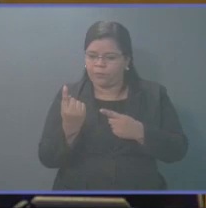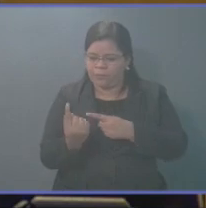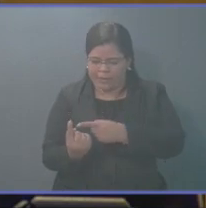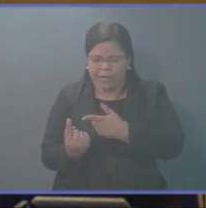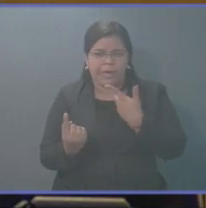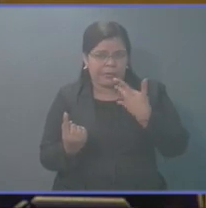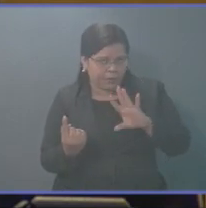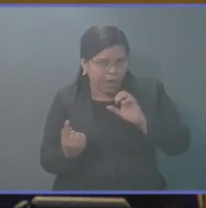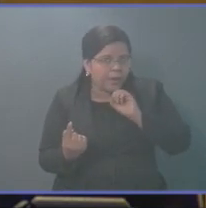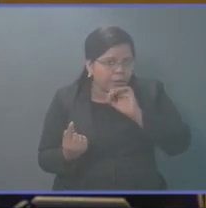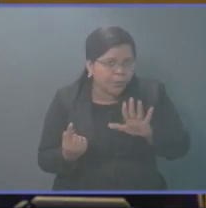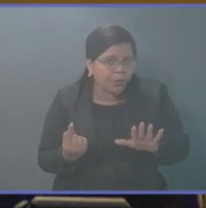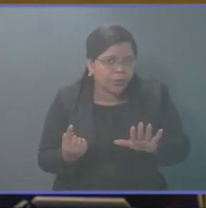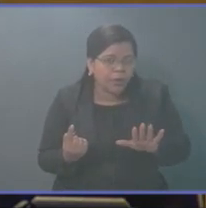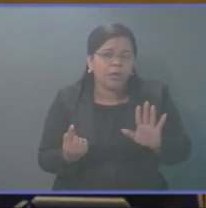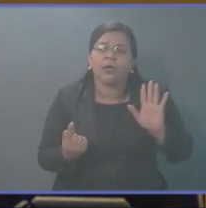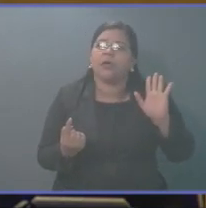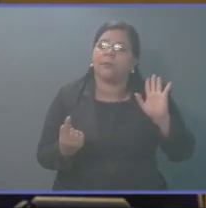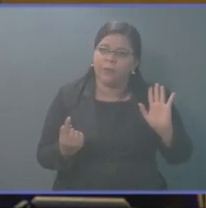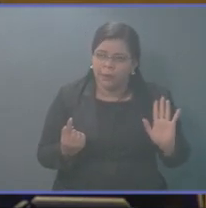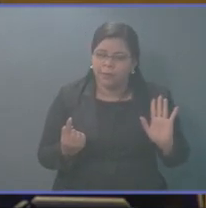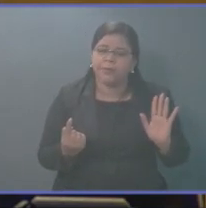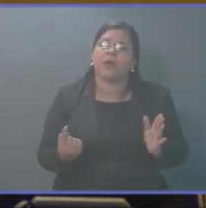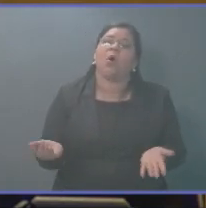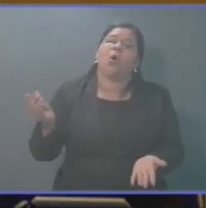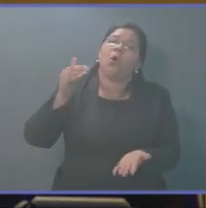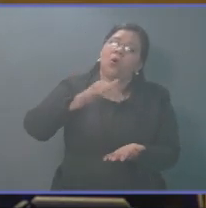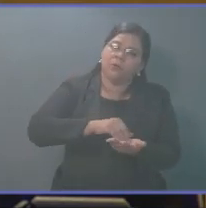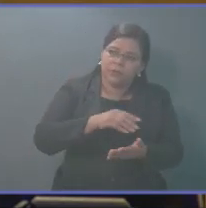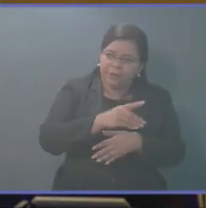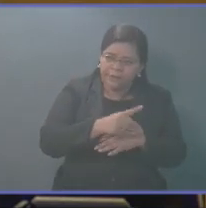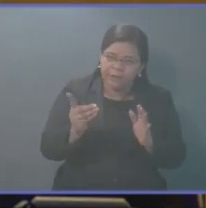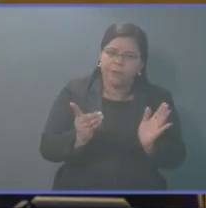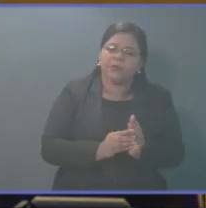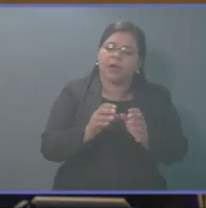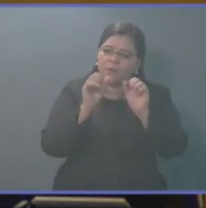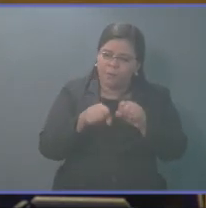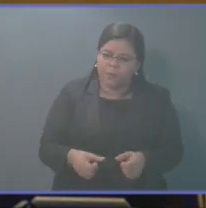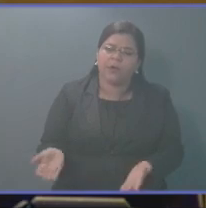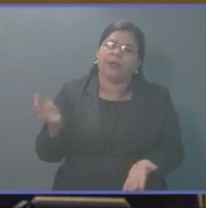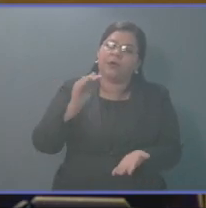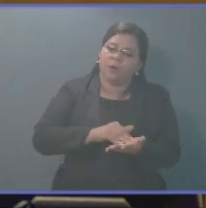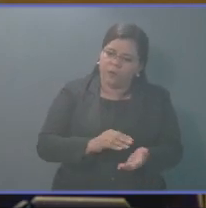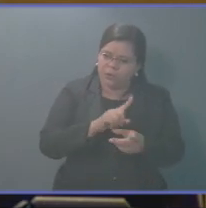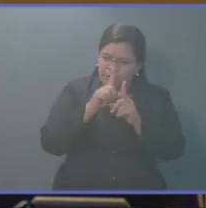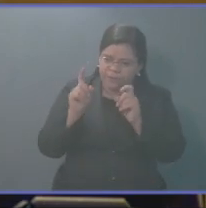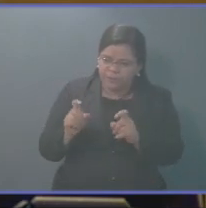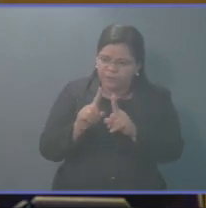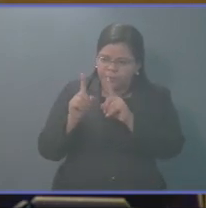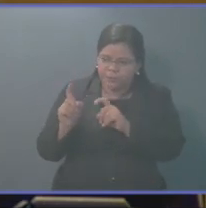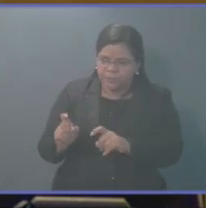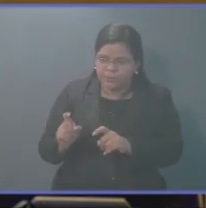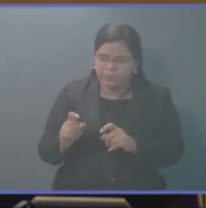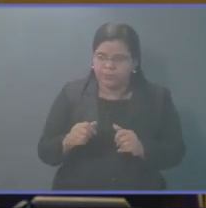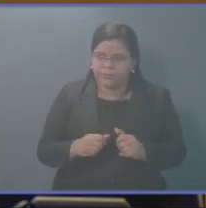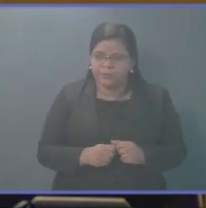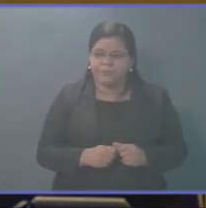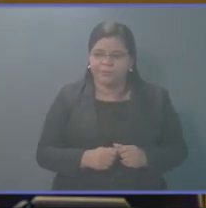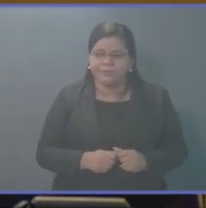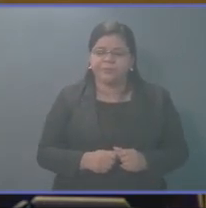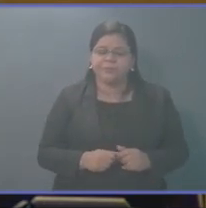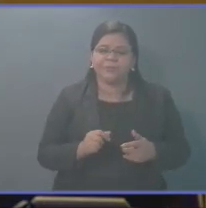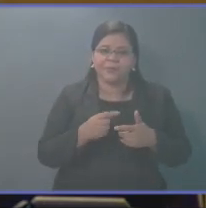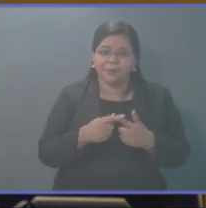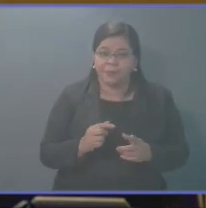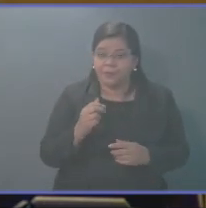se procederá a las repreguntas por parte de los diputados o las diputadas, en un máximo de 3 repreguntas